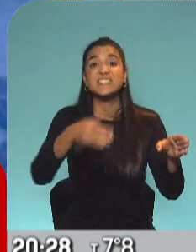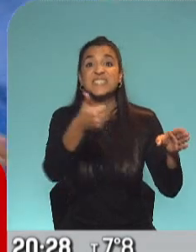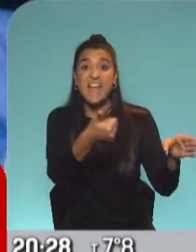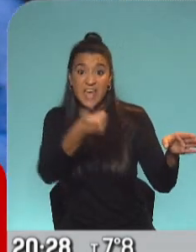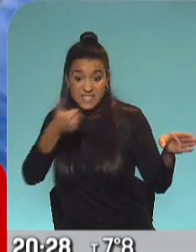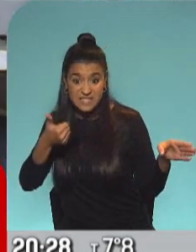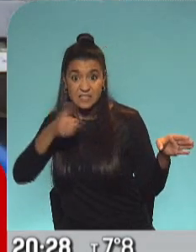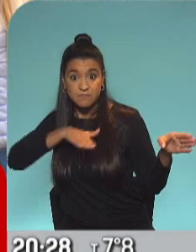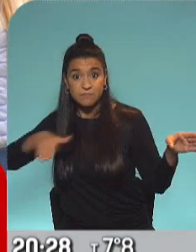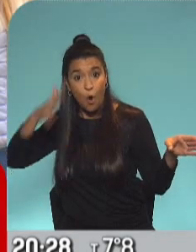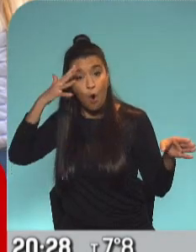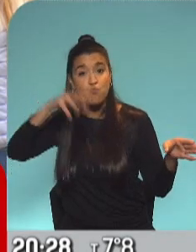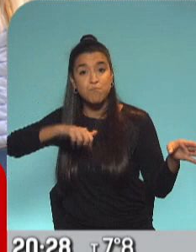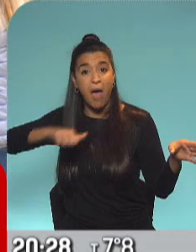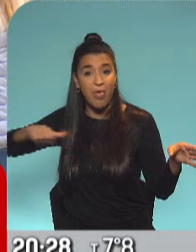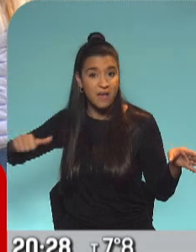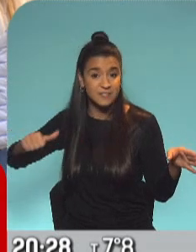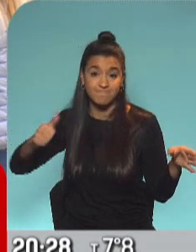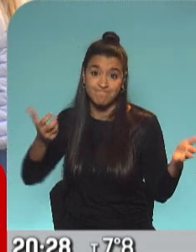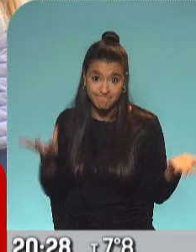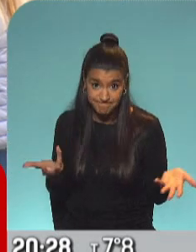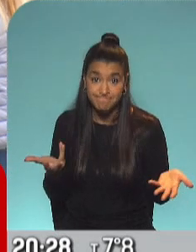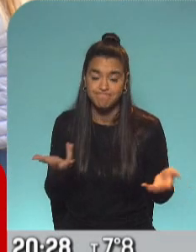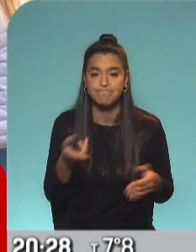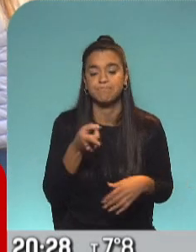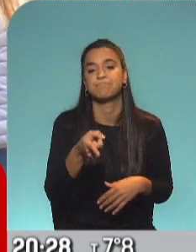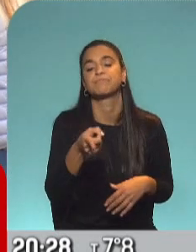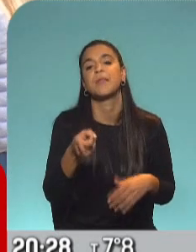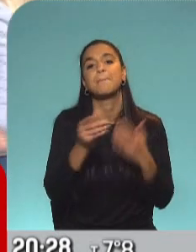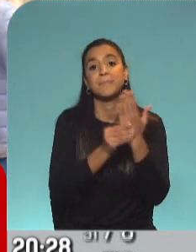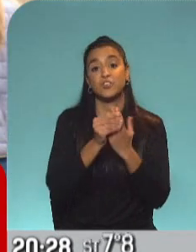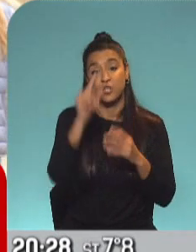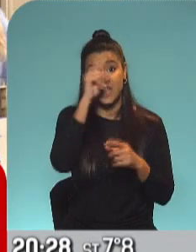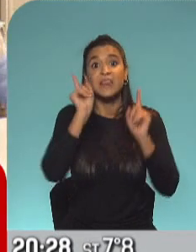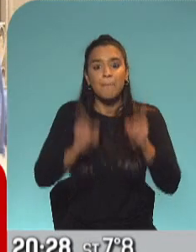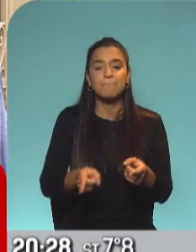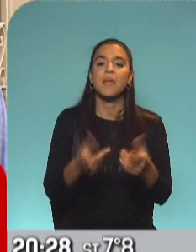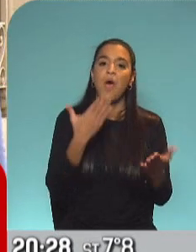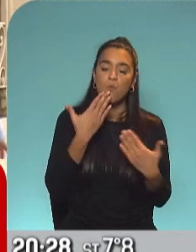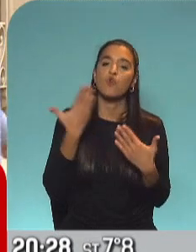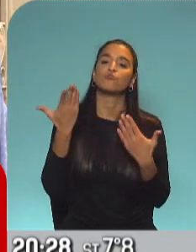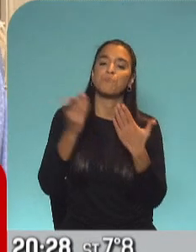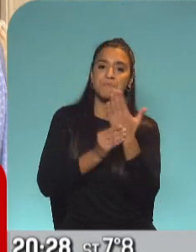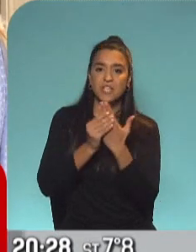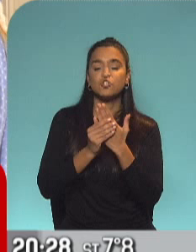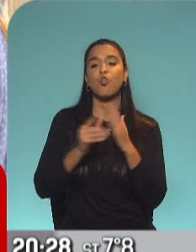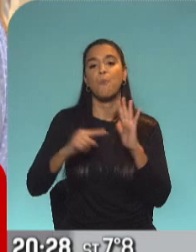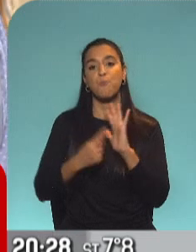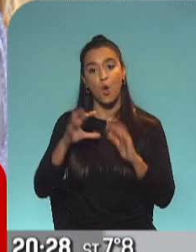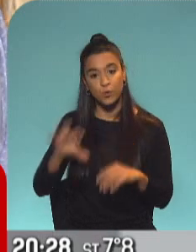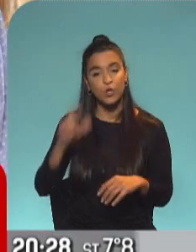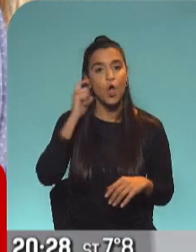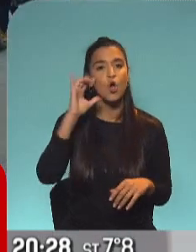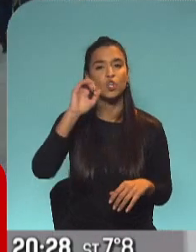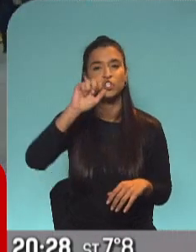en el AMBA estén ocupadas, estén utilizadas. Bien, hasta allí el ministro de la Nación. Habló también el ministro provincial de Salud. Sí. Habló